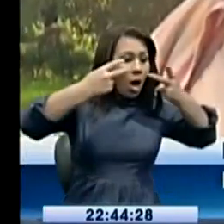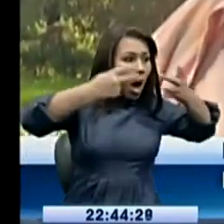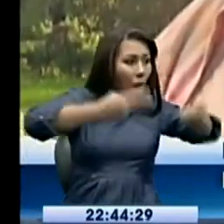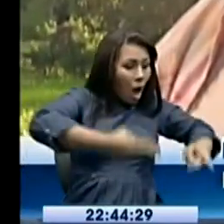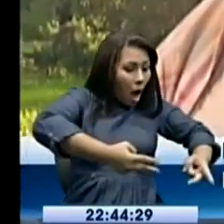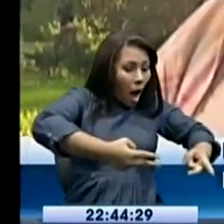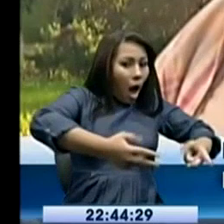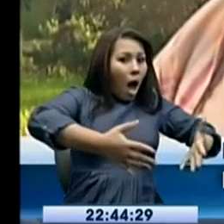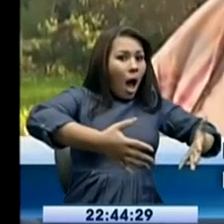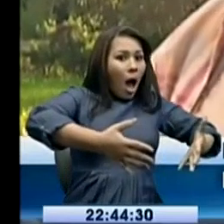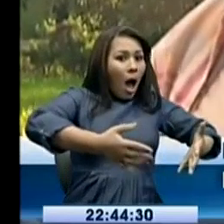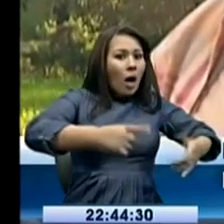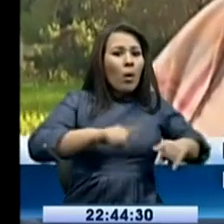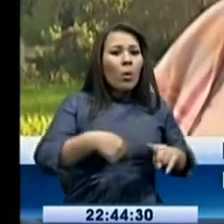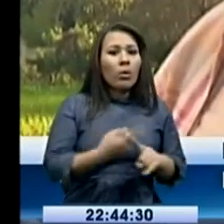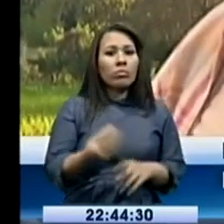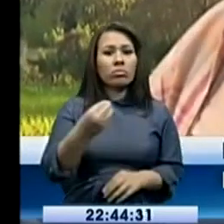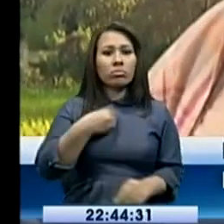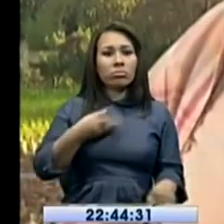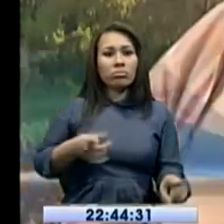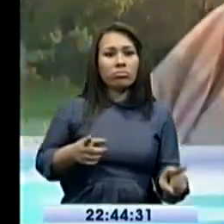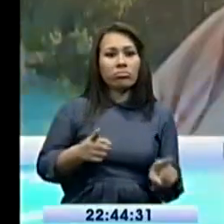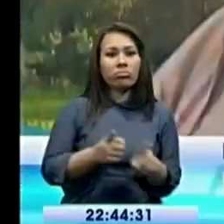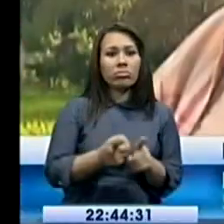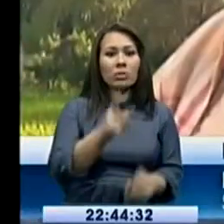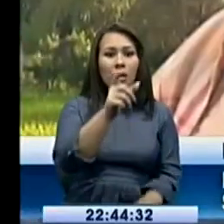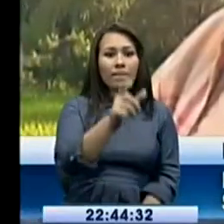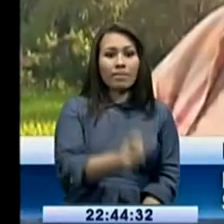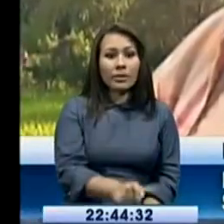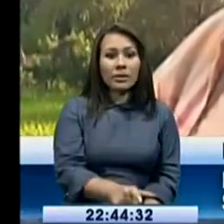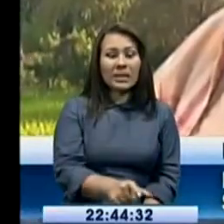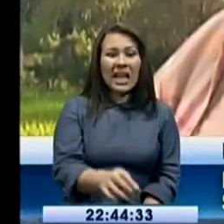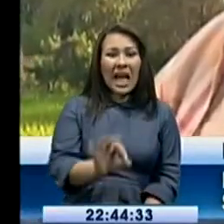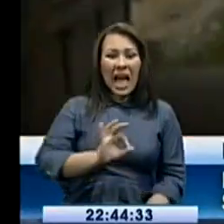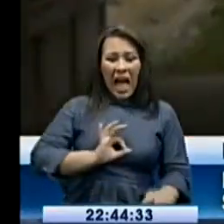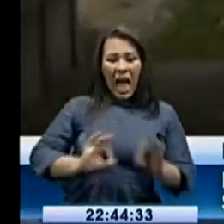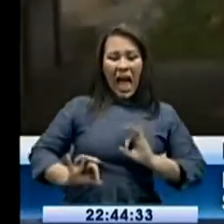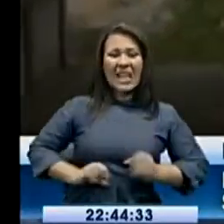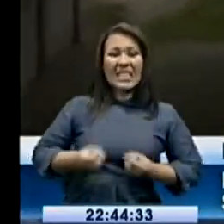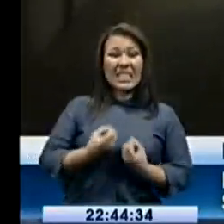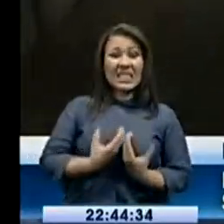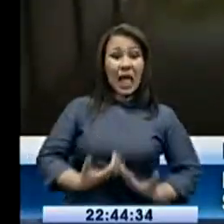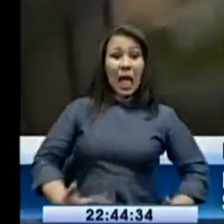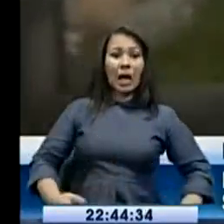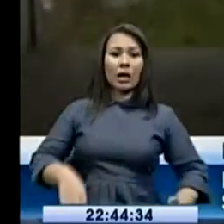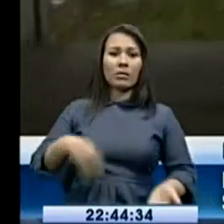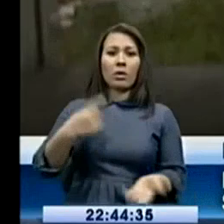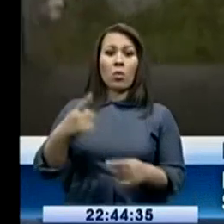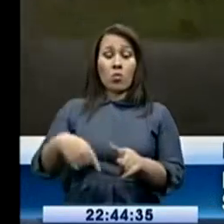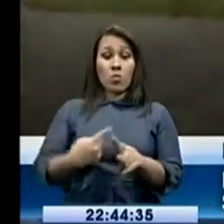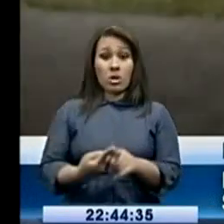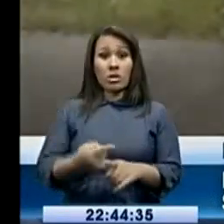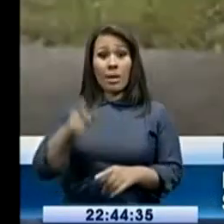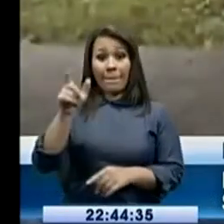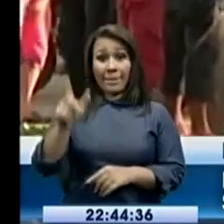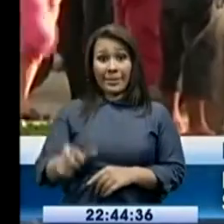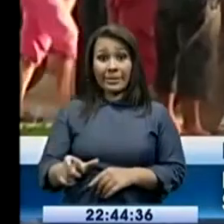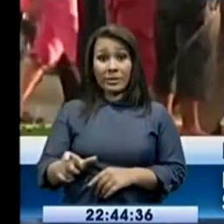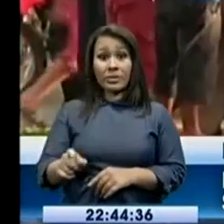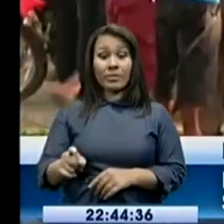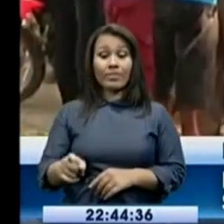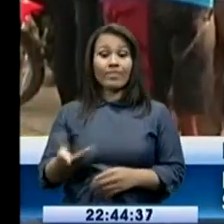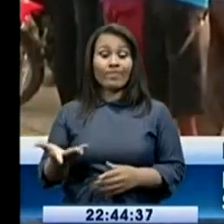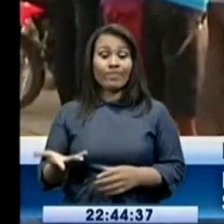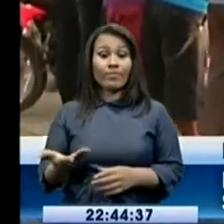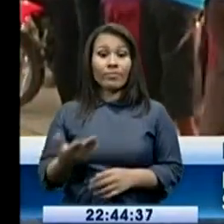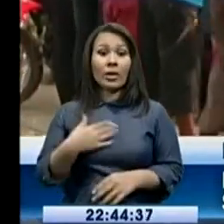a ver qué era lo que pasaba cuando nos encontramos con la persona que estaba herida encima de un banco. Luego de que se diera el suceso, la persona que hasta esos